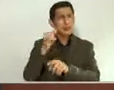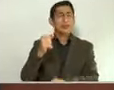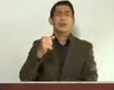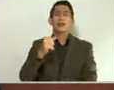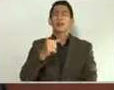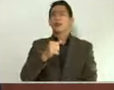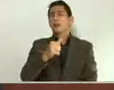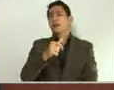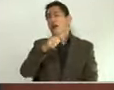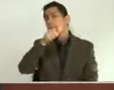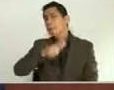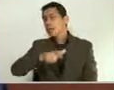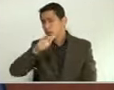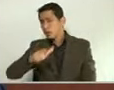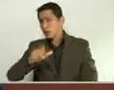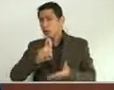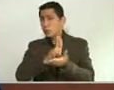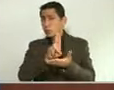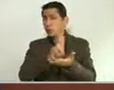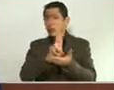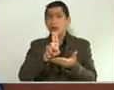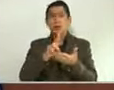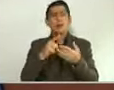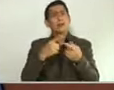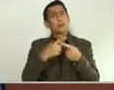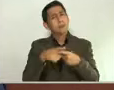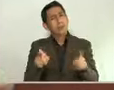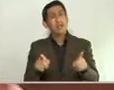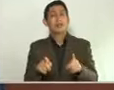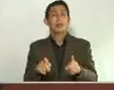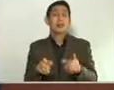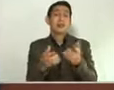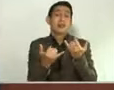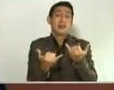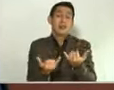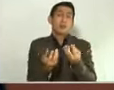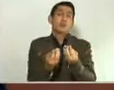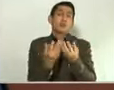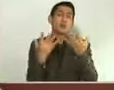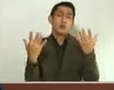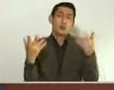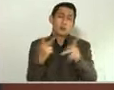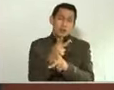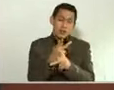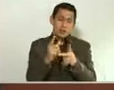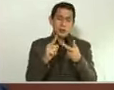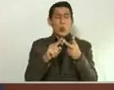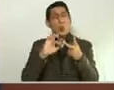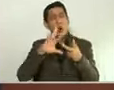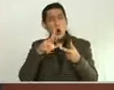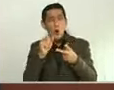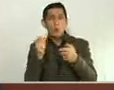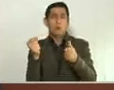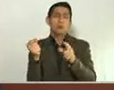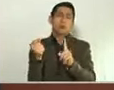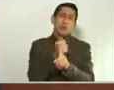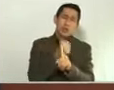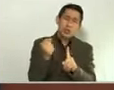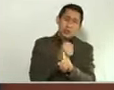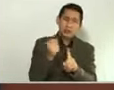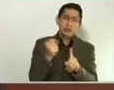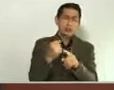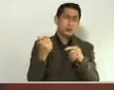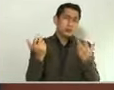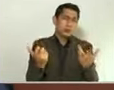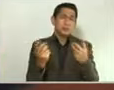cruza, que los disfruta, pero no los puede disfrutar tanto por la inseguridad, por los malvivientes, etcétera. Y otros que lamentablemente